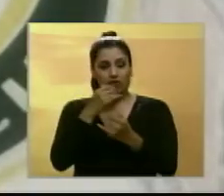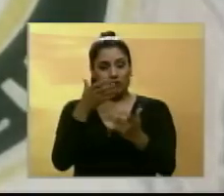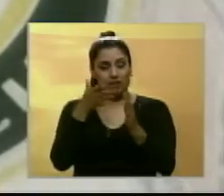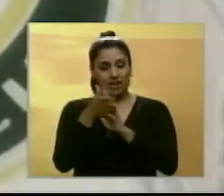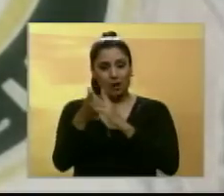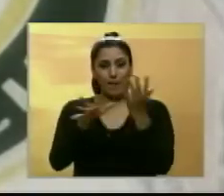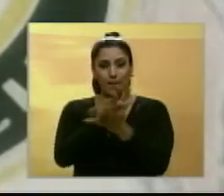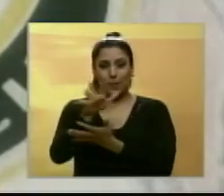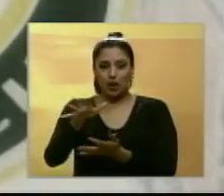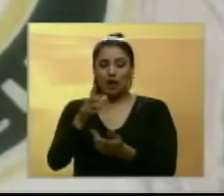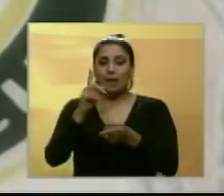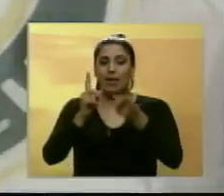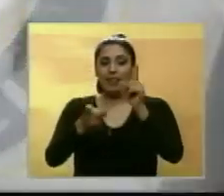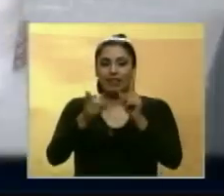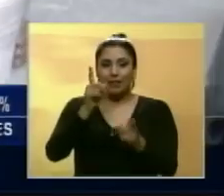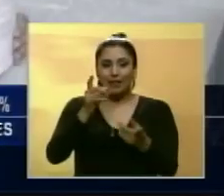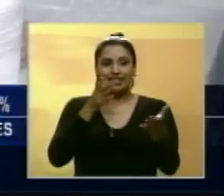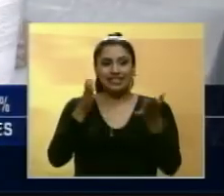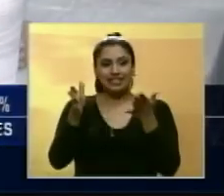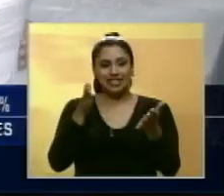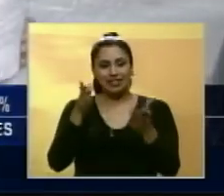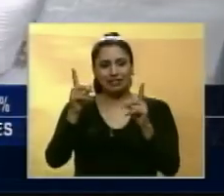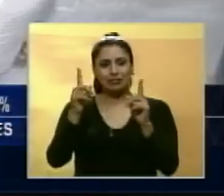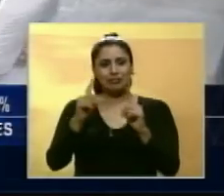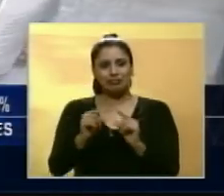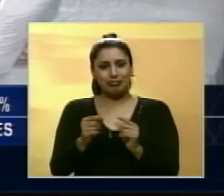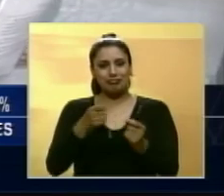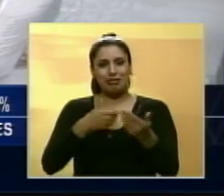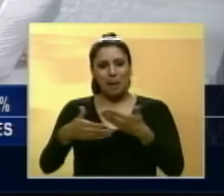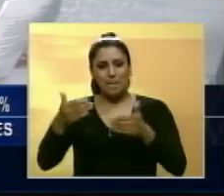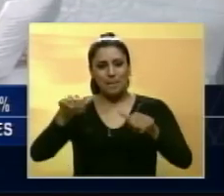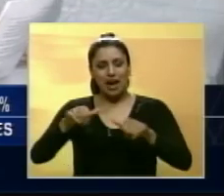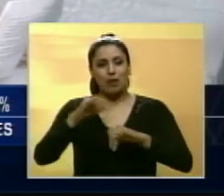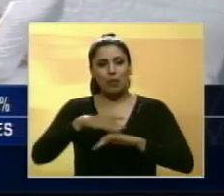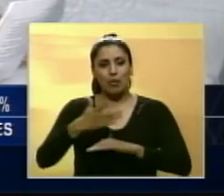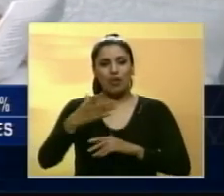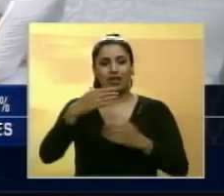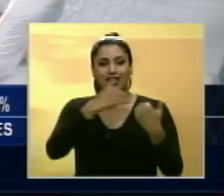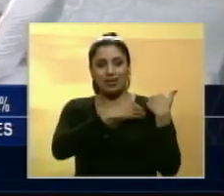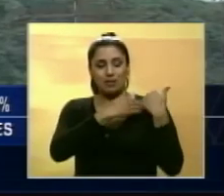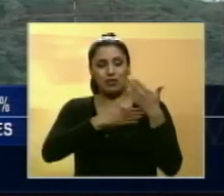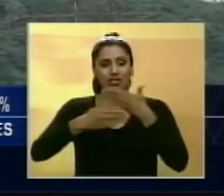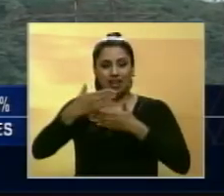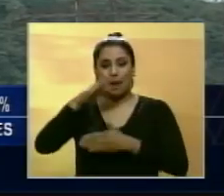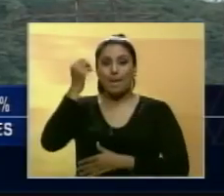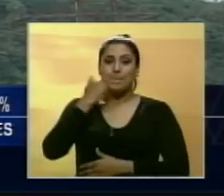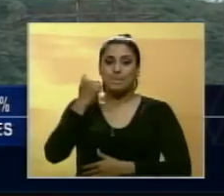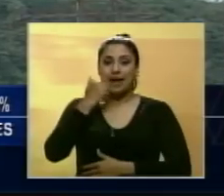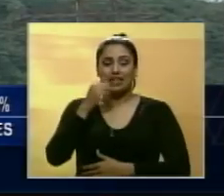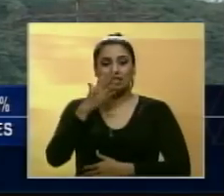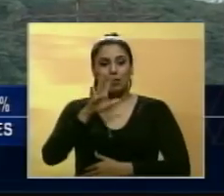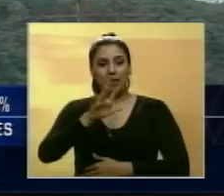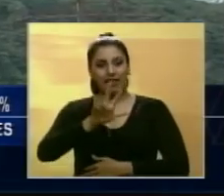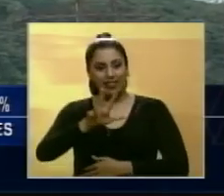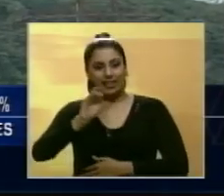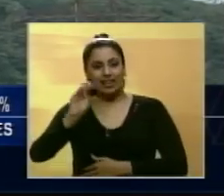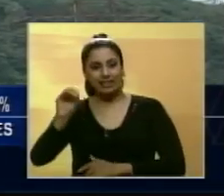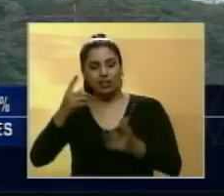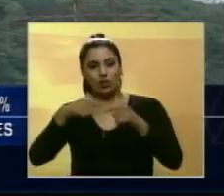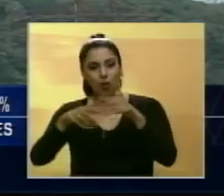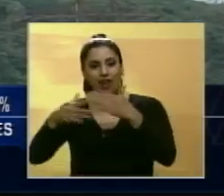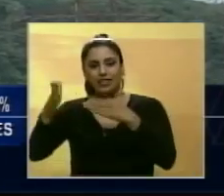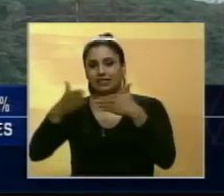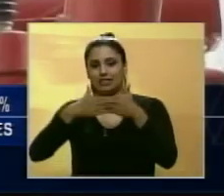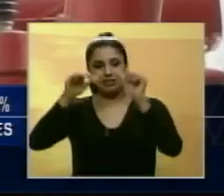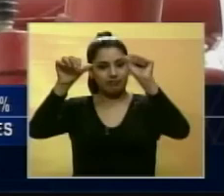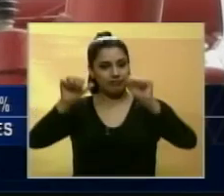dependiendo del tipo de comercio, las ventas o los servicios han disminuido. Según las estadísticas de la Cámara de Comercio de Valencia, al menos 300 establecimientos cerraron